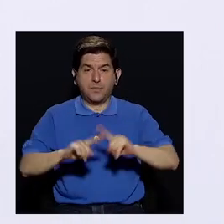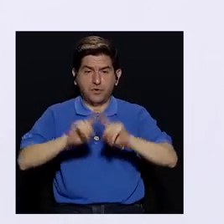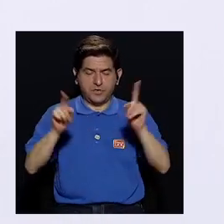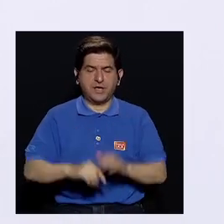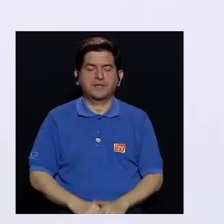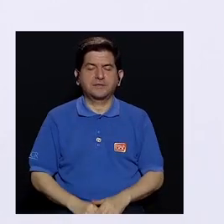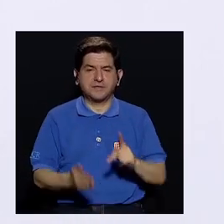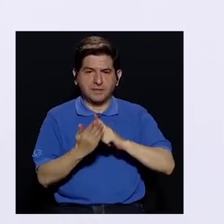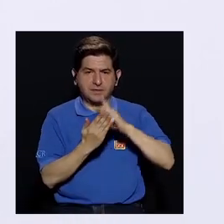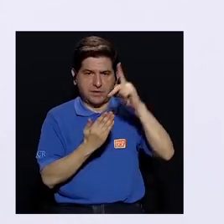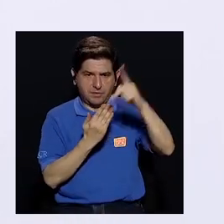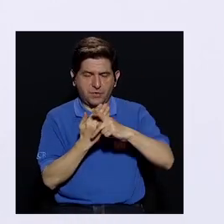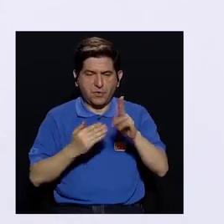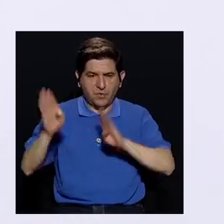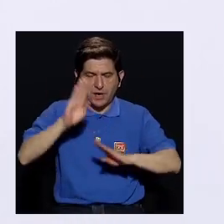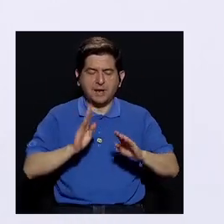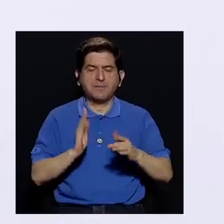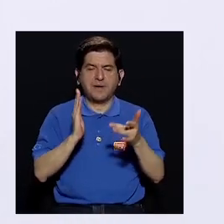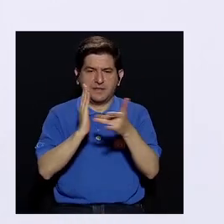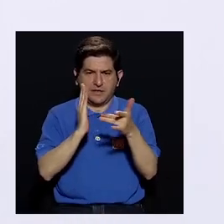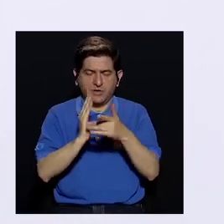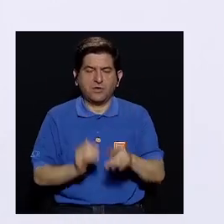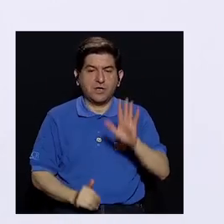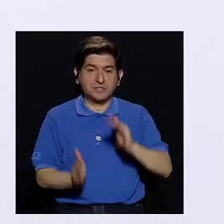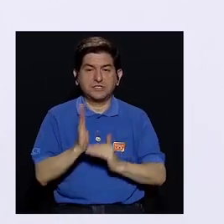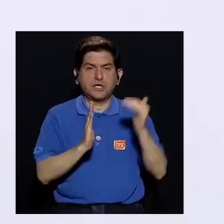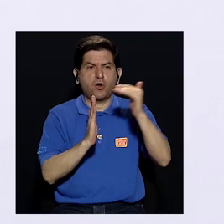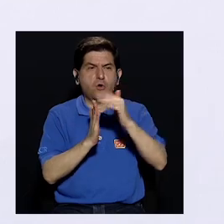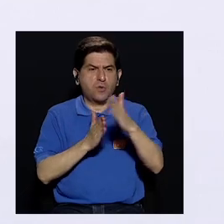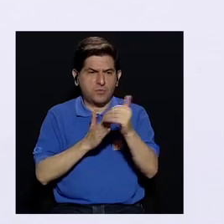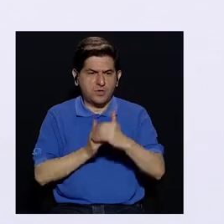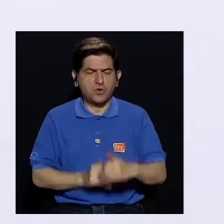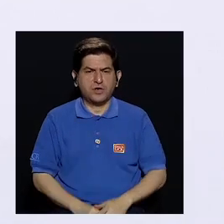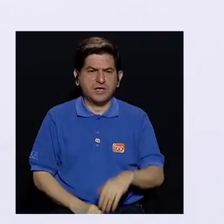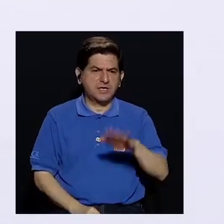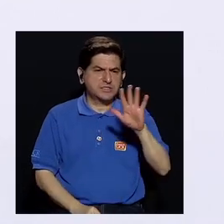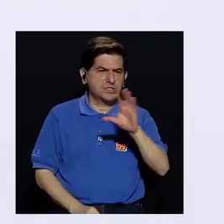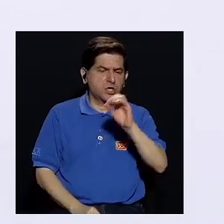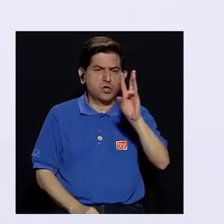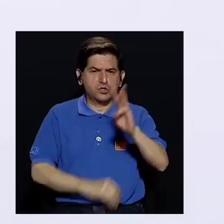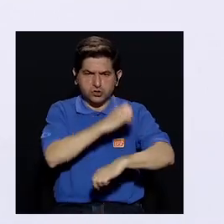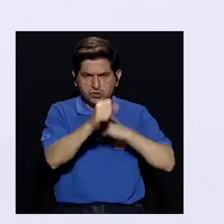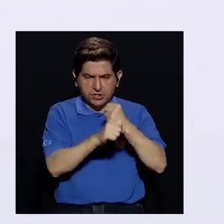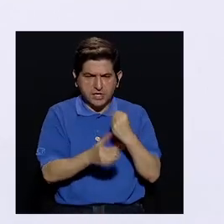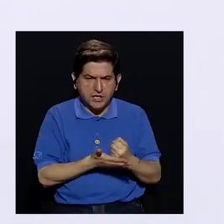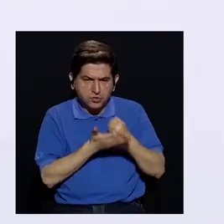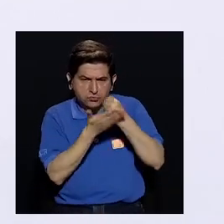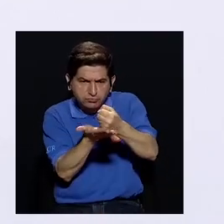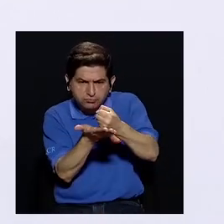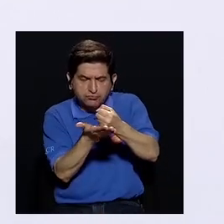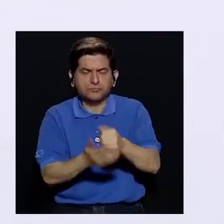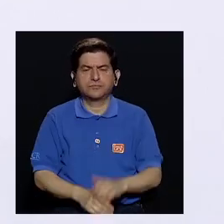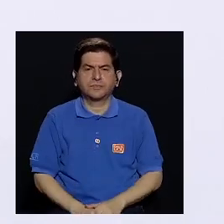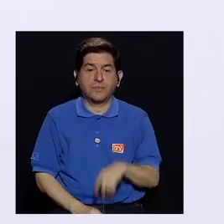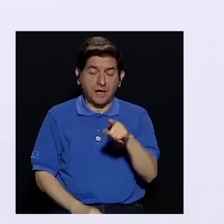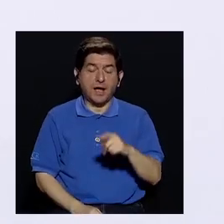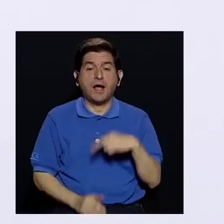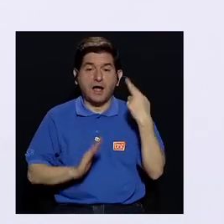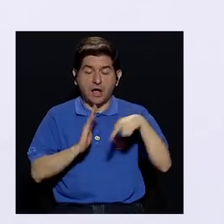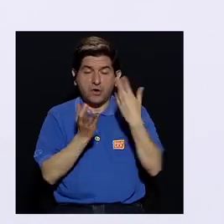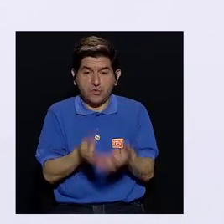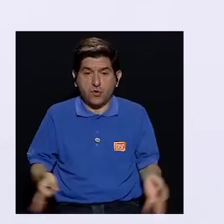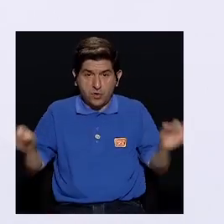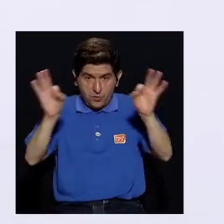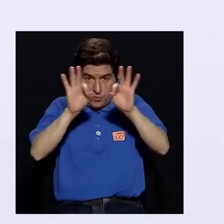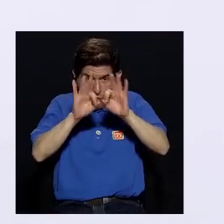fue programa de biotecnología que recibió 5 millones de dólares como en cinco o seis años y que tuvo un papel